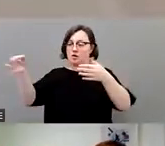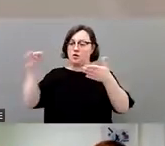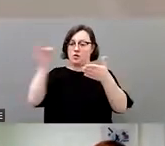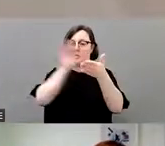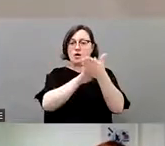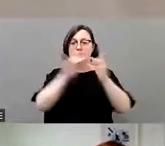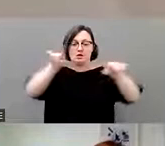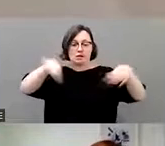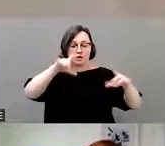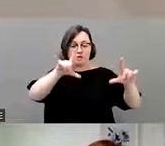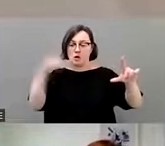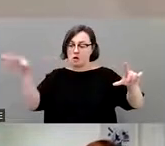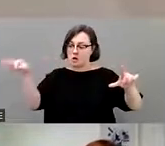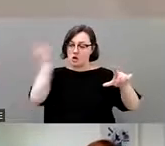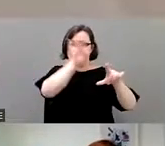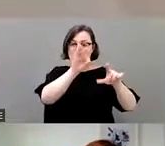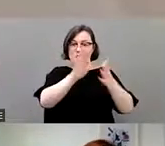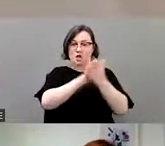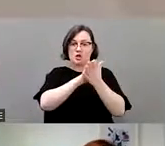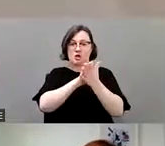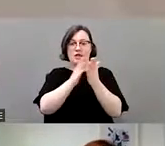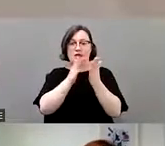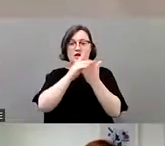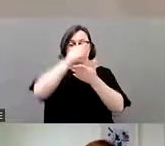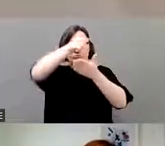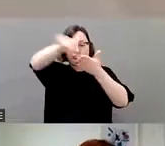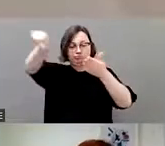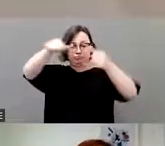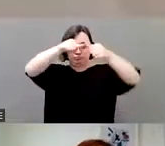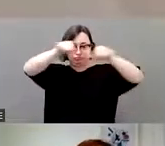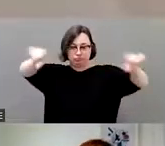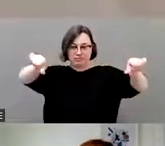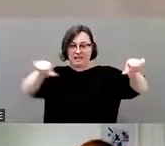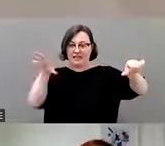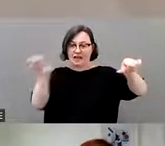del ratón, pues entonces yo le puse 2 tiras de velcro y cada picto